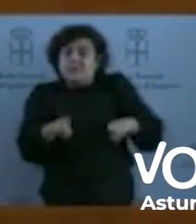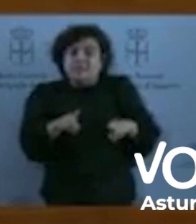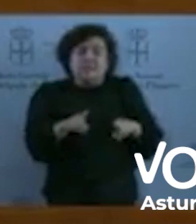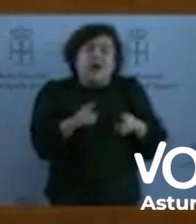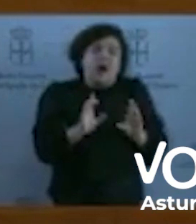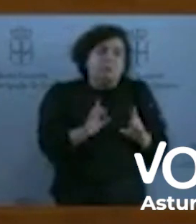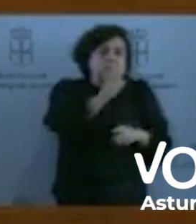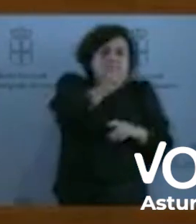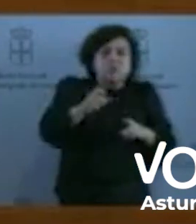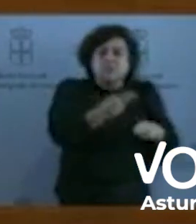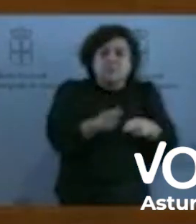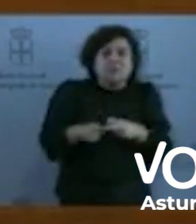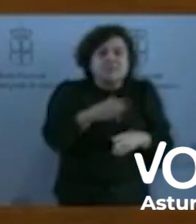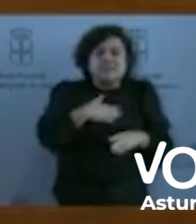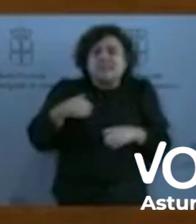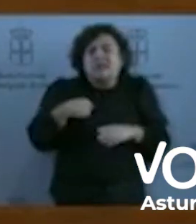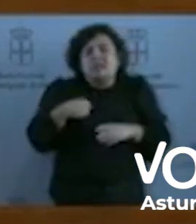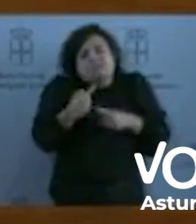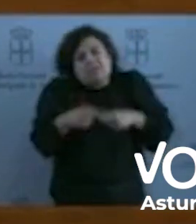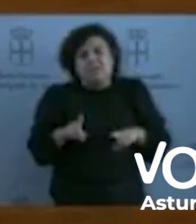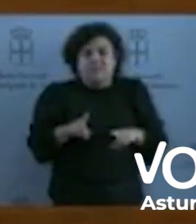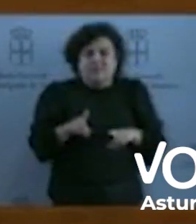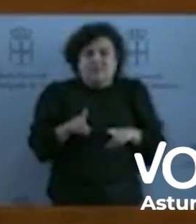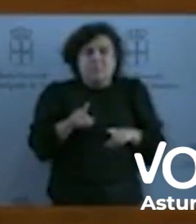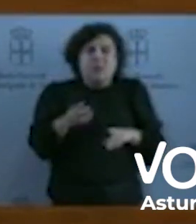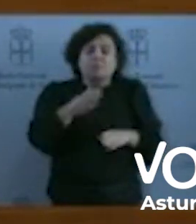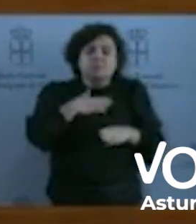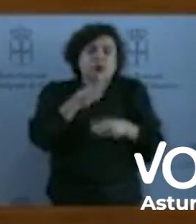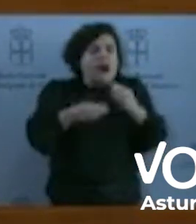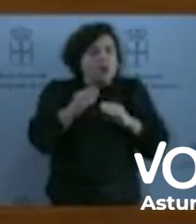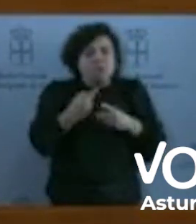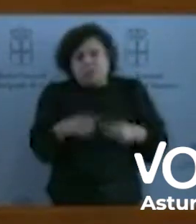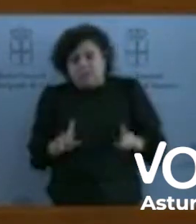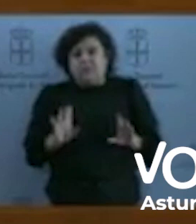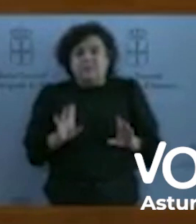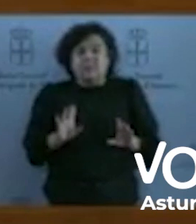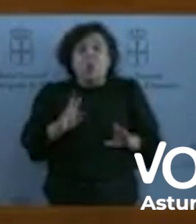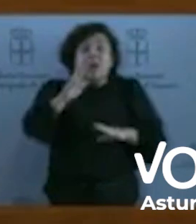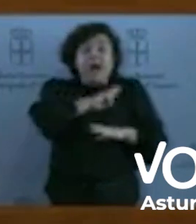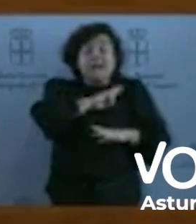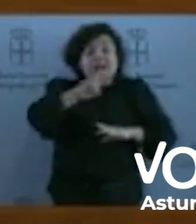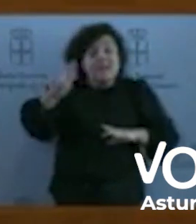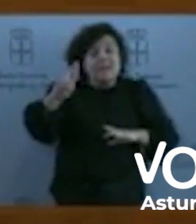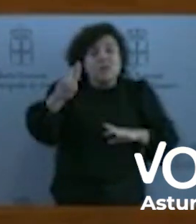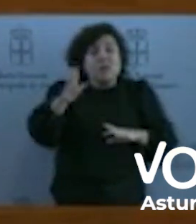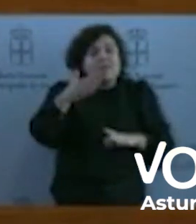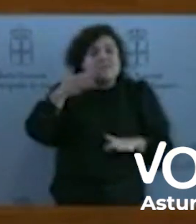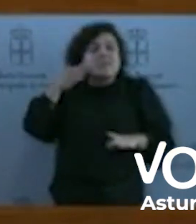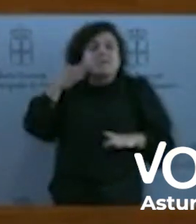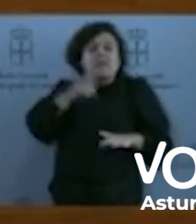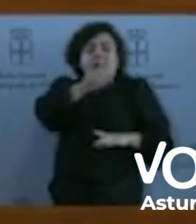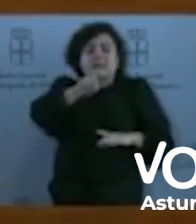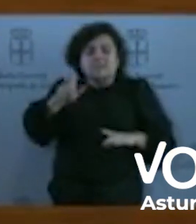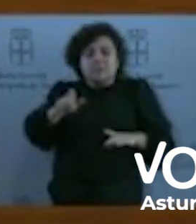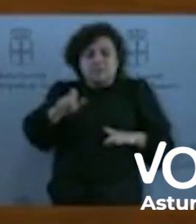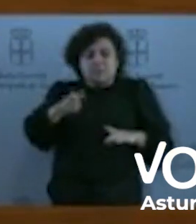mismos. Una religión que al dignificar al ser humano, no a la colectividad, al defender la igualdad de todos ante la ley,